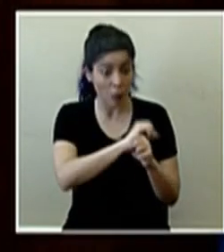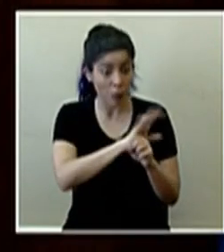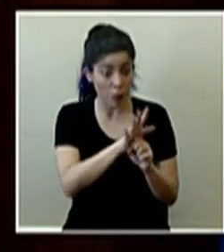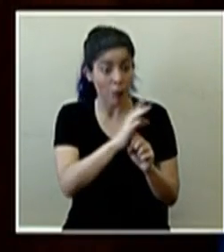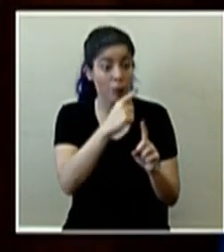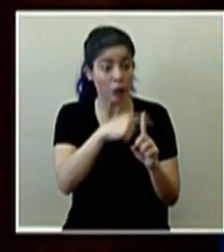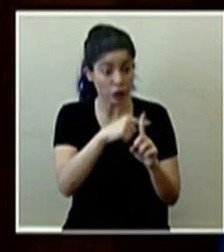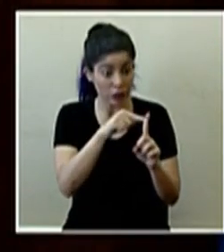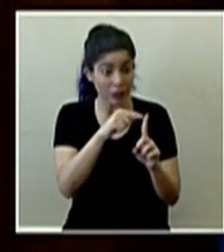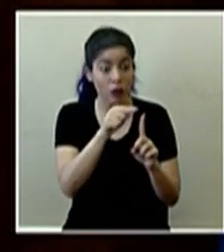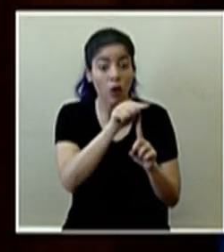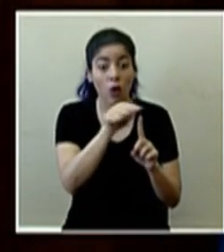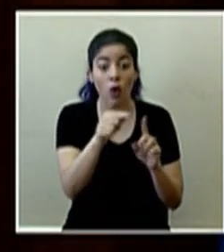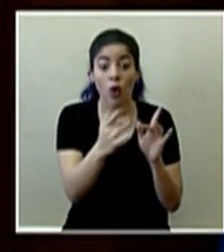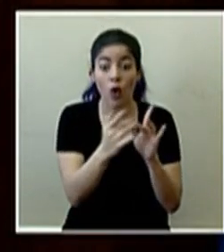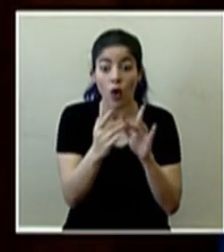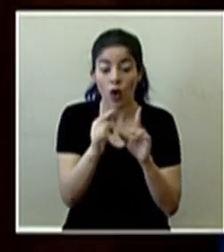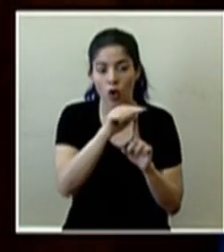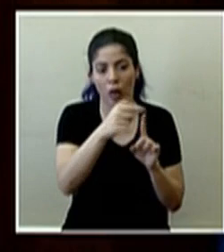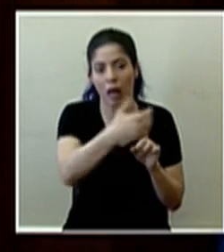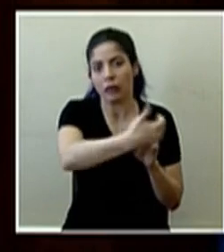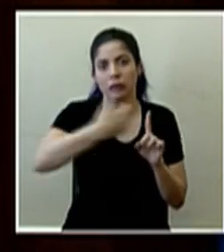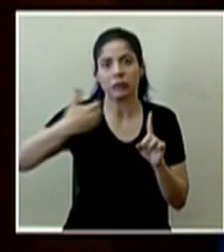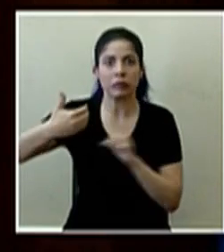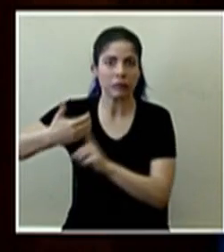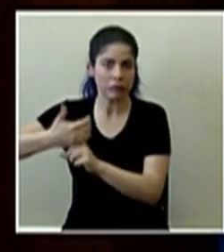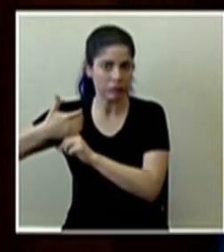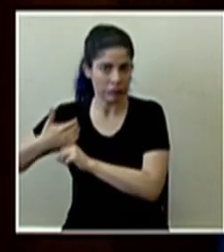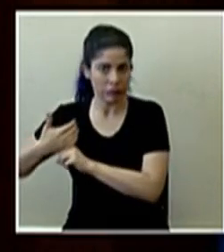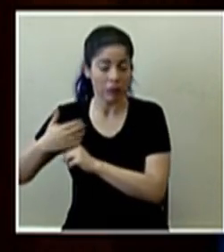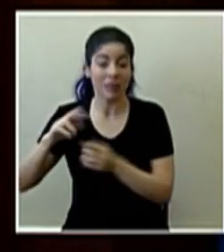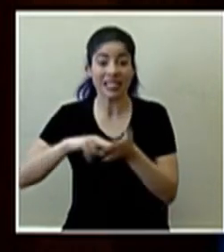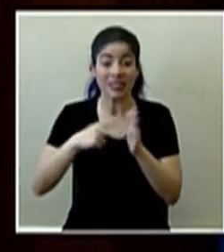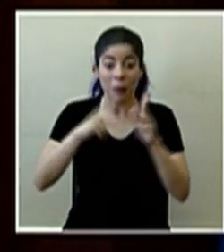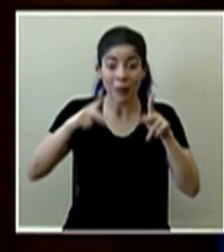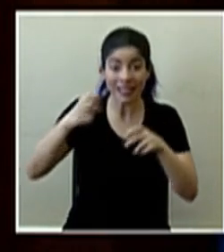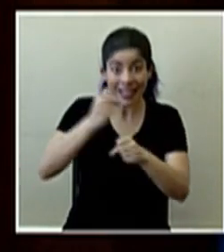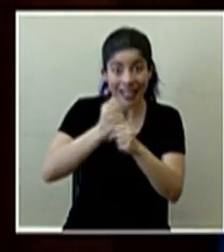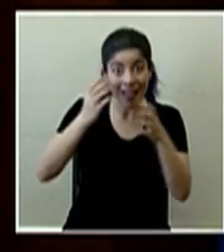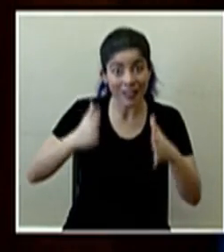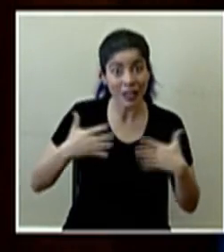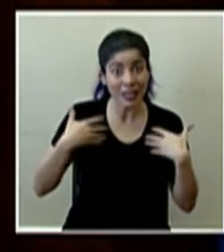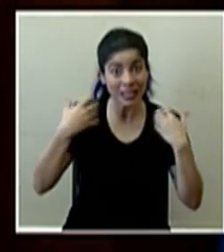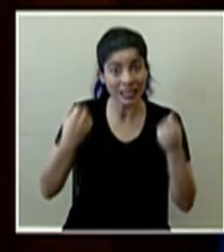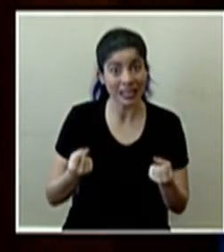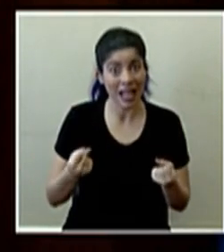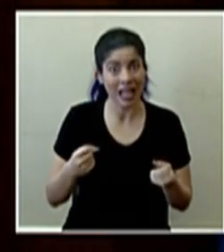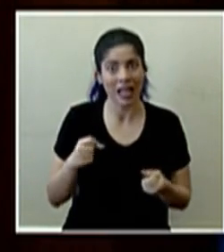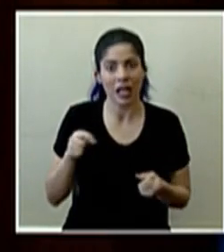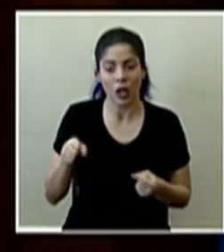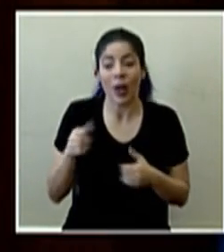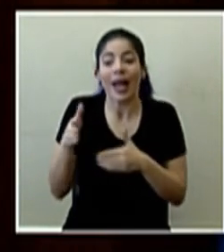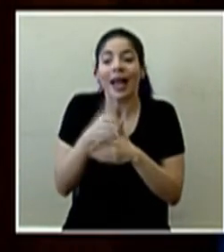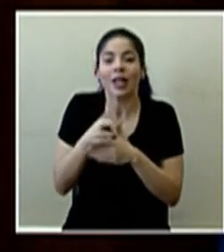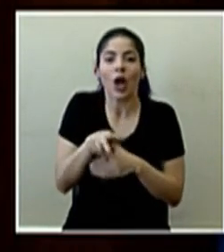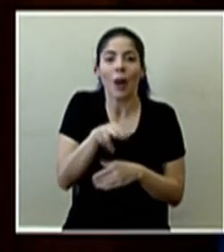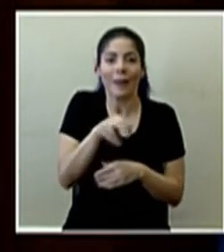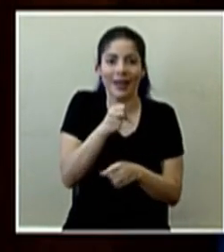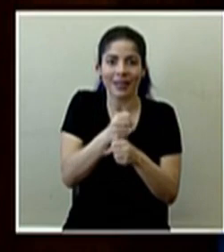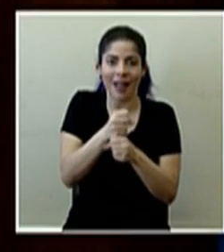sean positivos, que normalmente cuando estamos hablando de trabajadores de la salud ha sido entre